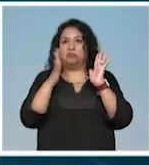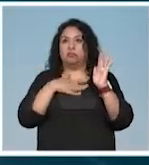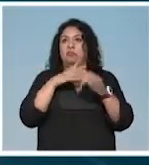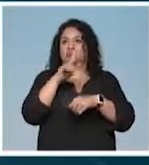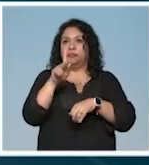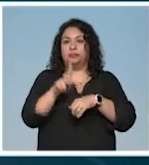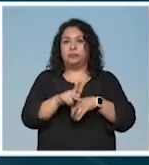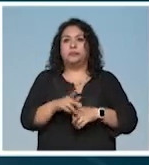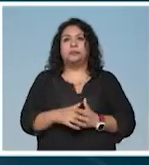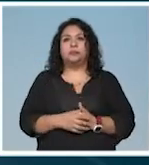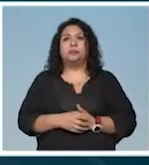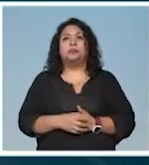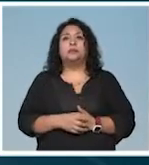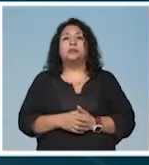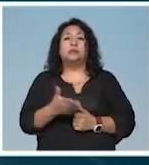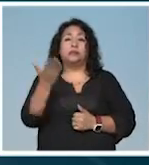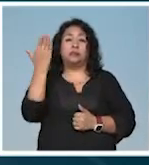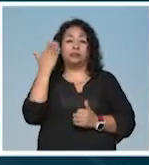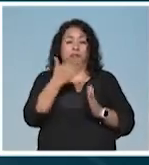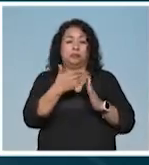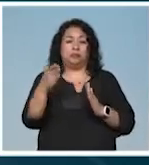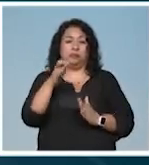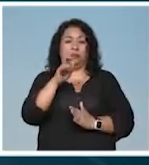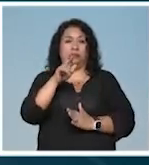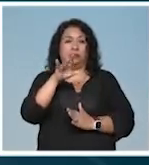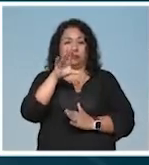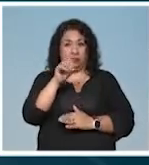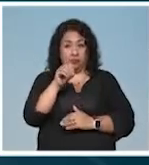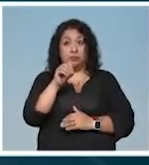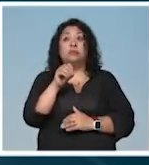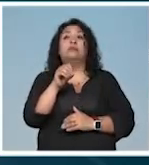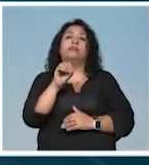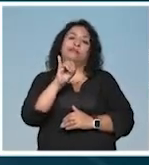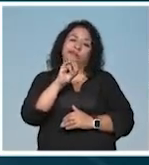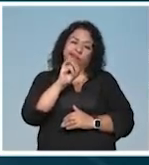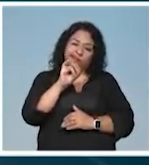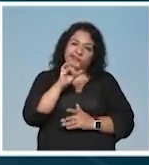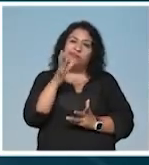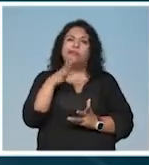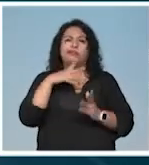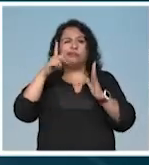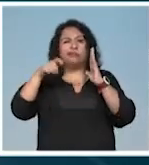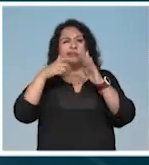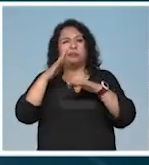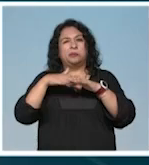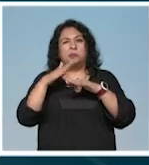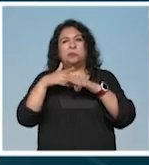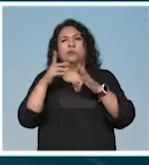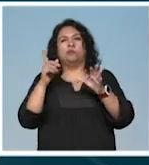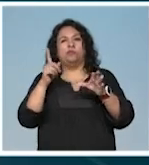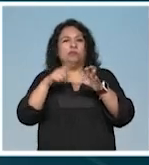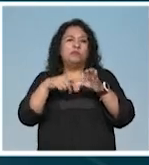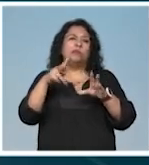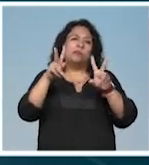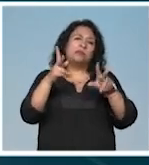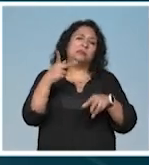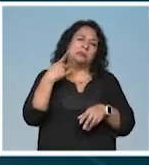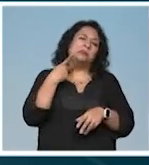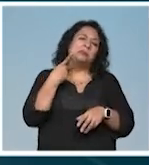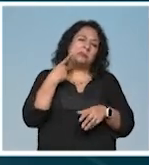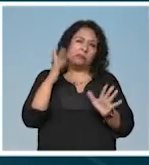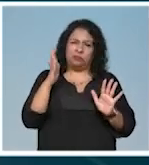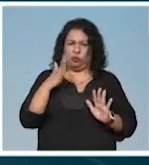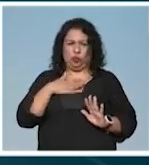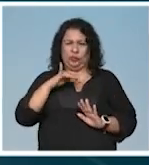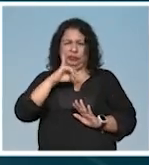país. En la época del franquismo, pues claro, hacíamos un cine más militante, más político, se puede decir, aunque yo